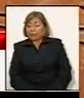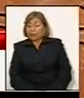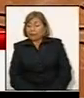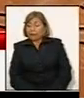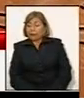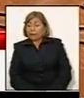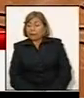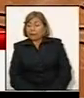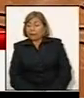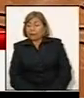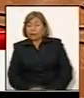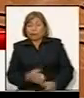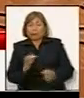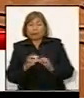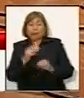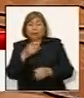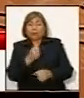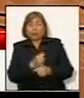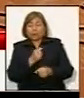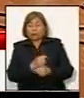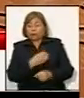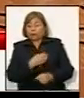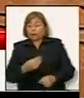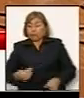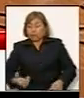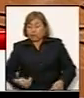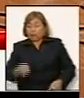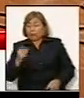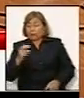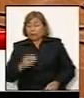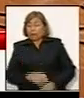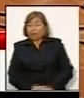qué fecha qué fecha nos precisa en los ministerios que ha trabajado